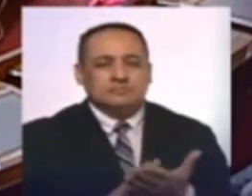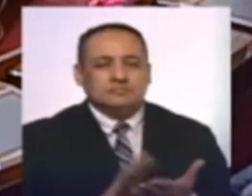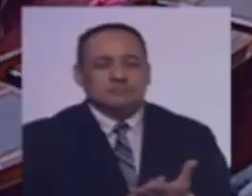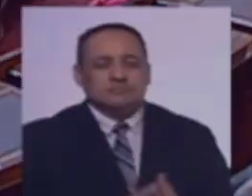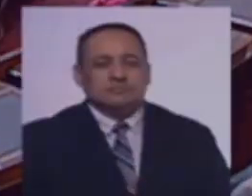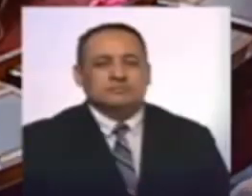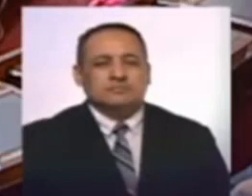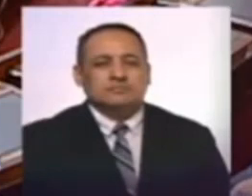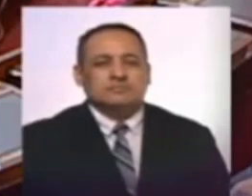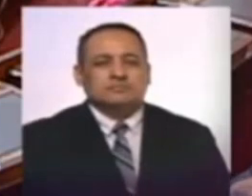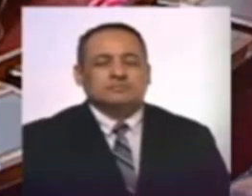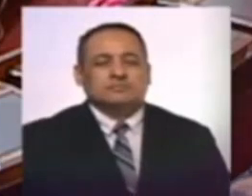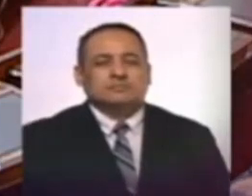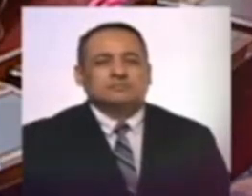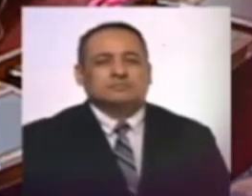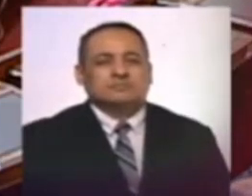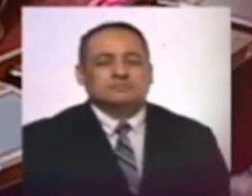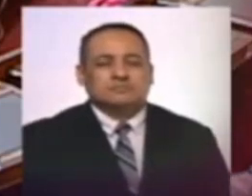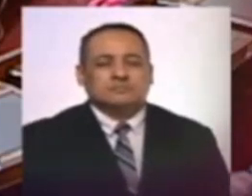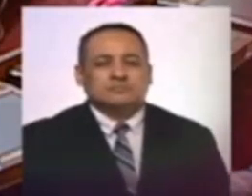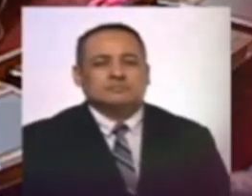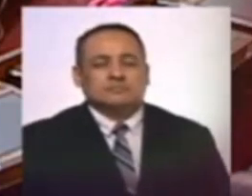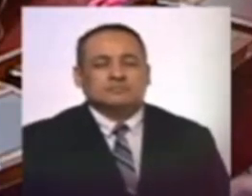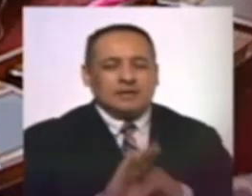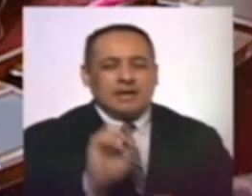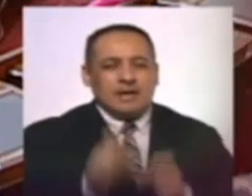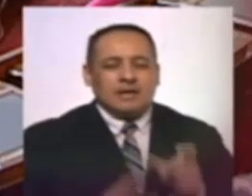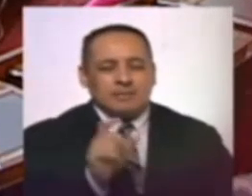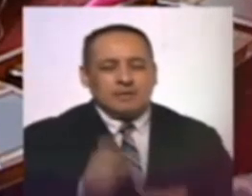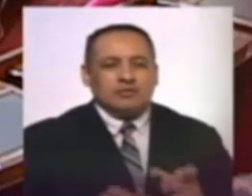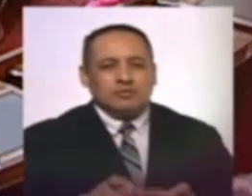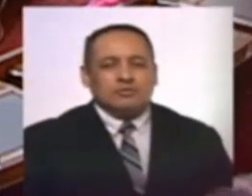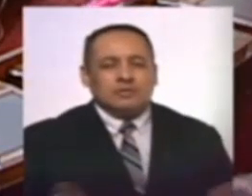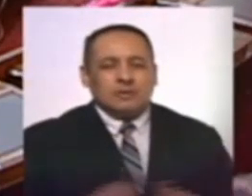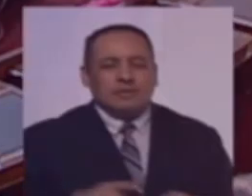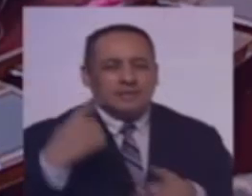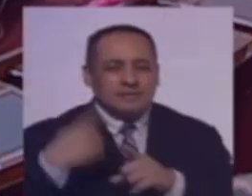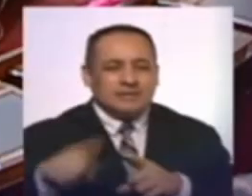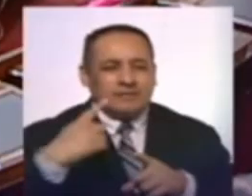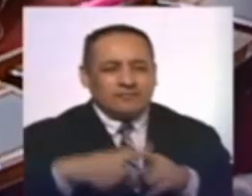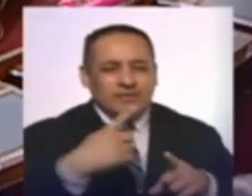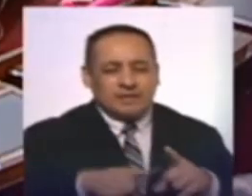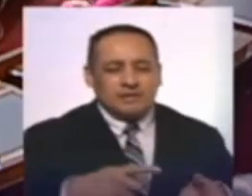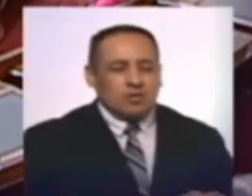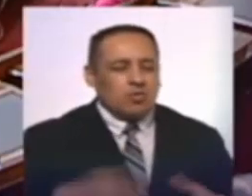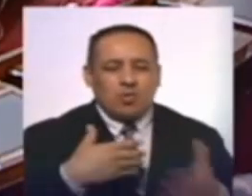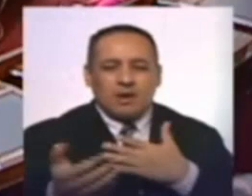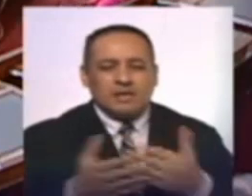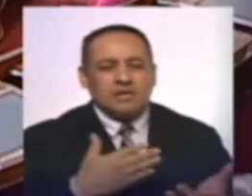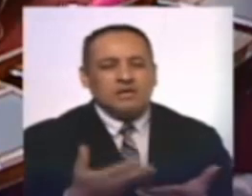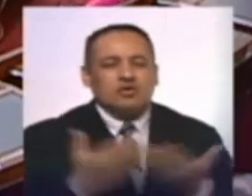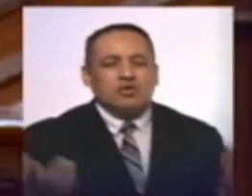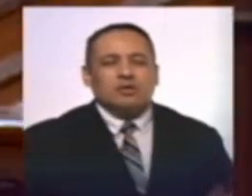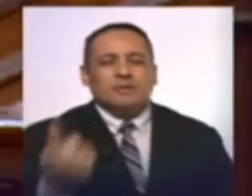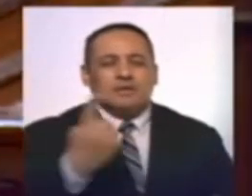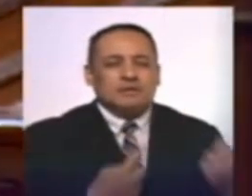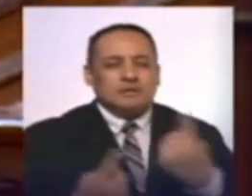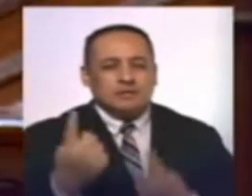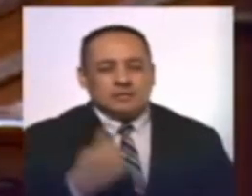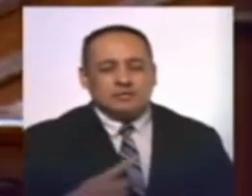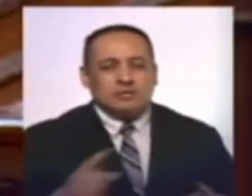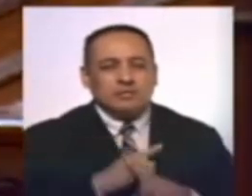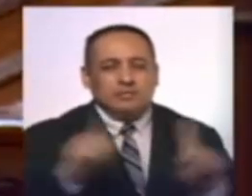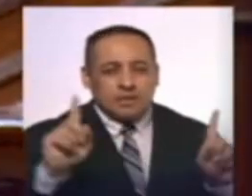La Defensoría defiende a la población indistintamente de su proceder.